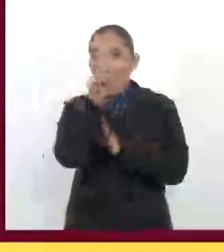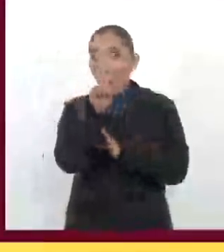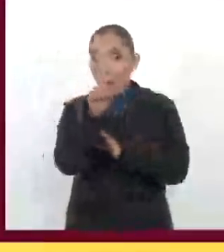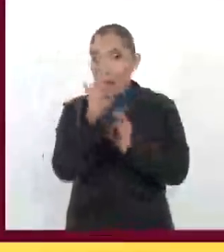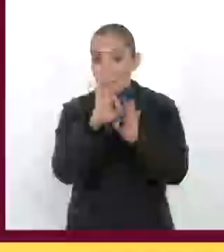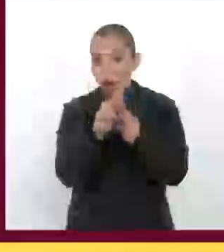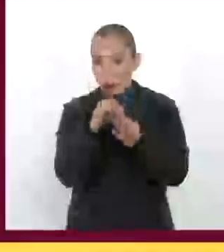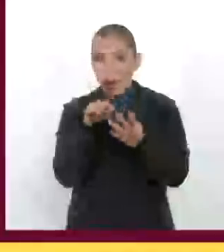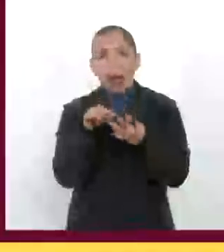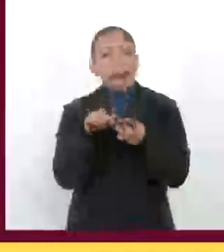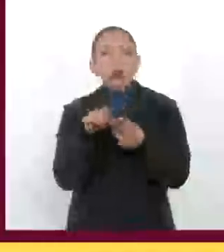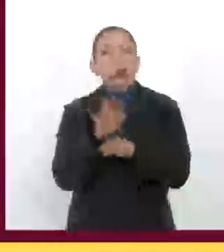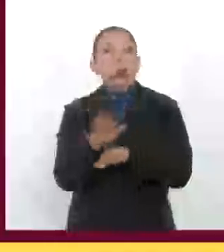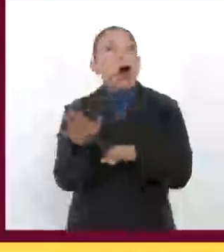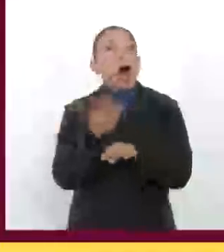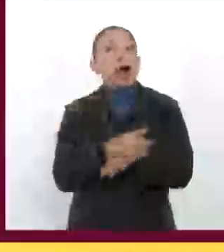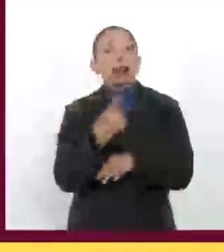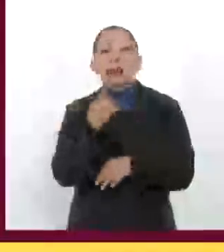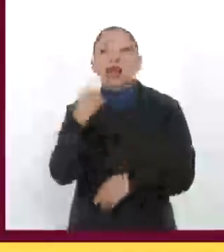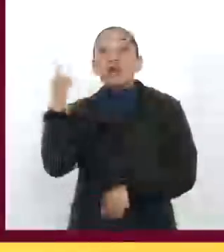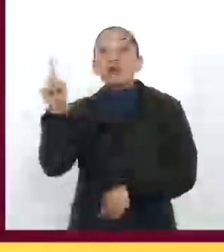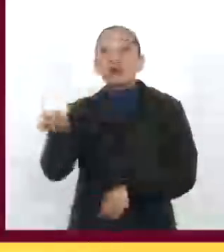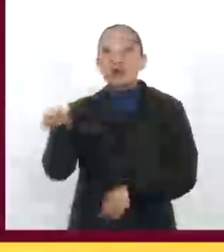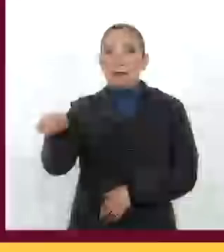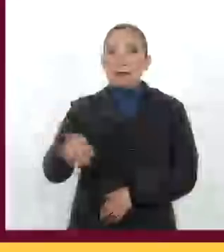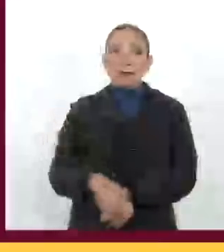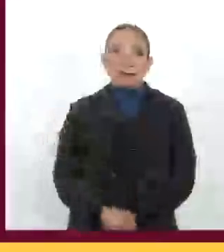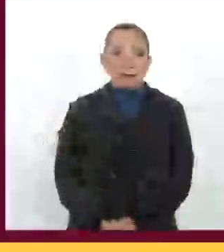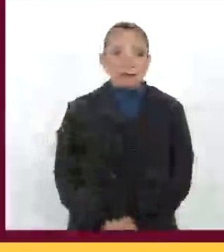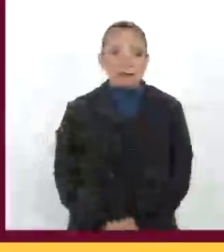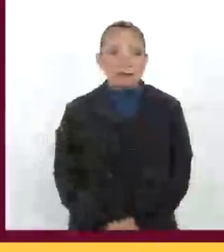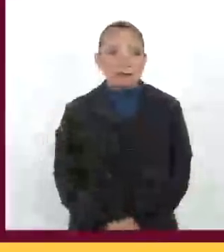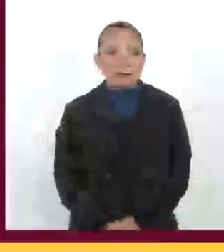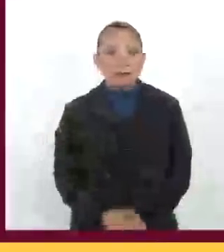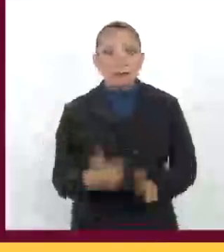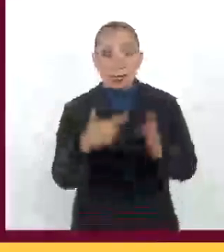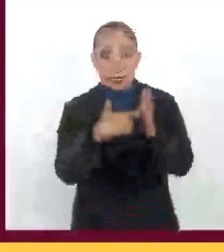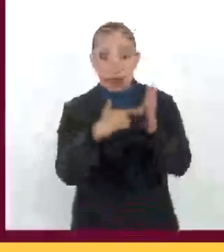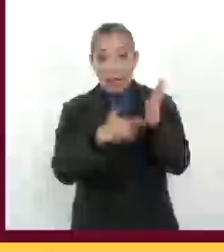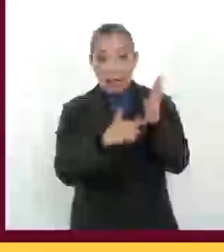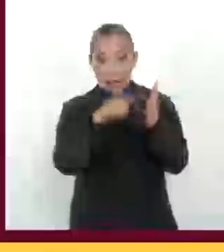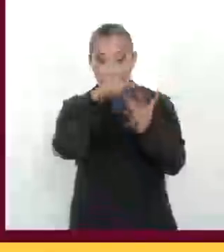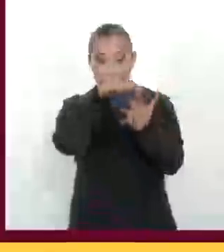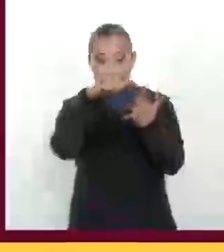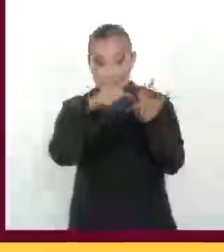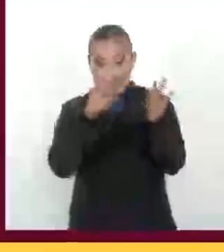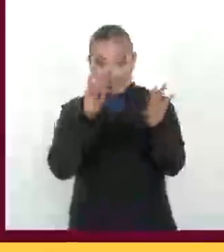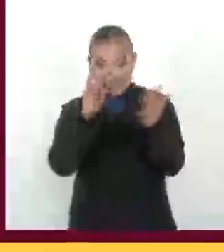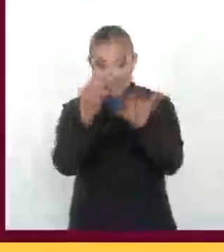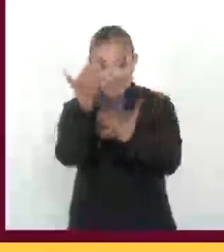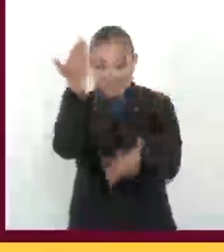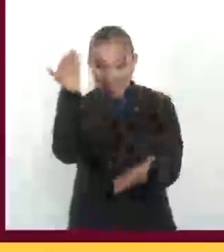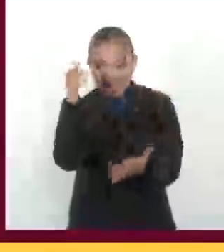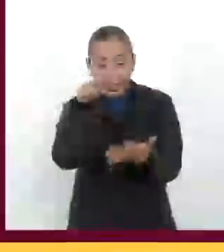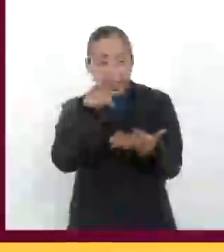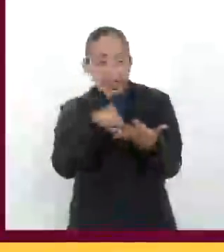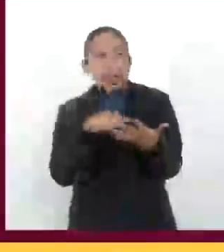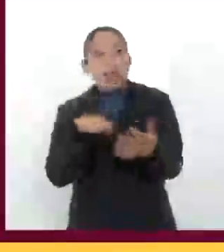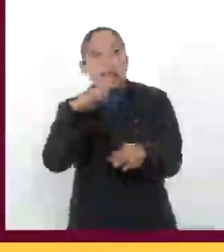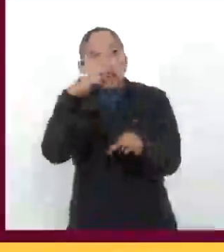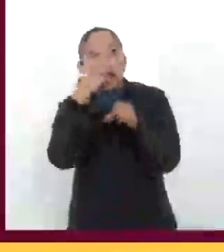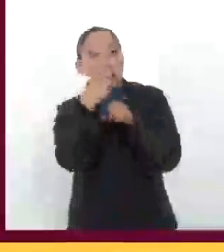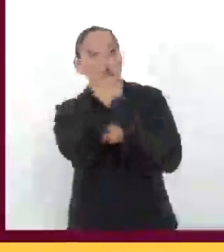anterior, uno de estos mecanismos es la denuncia. Los principios que revisaron, así como